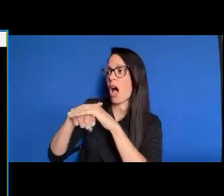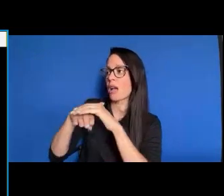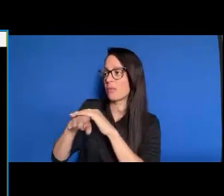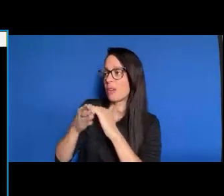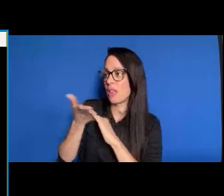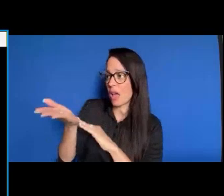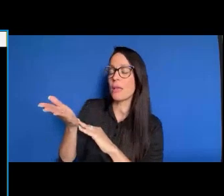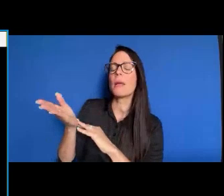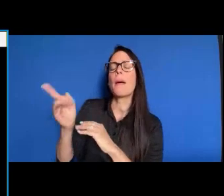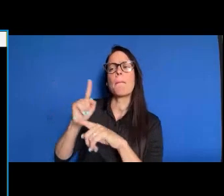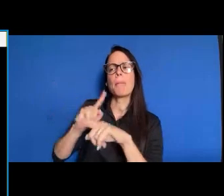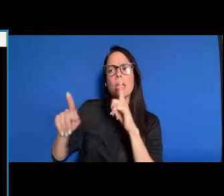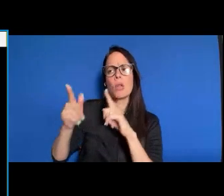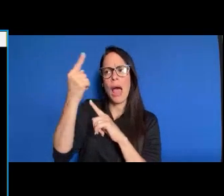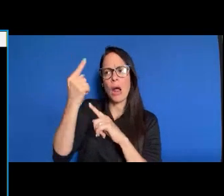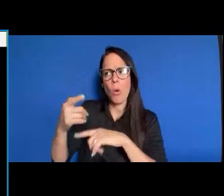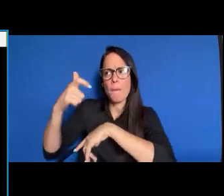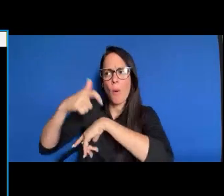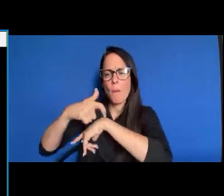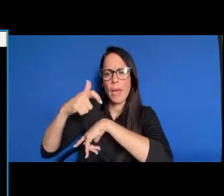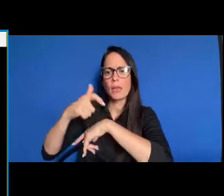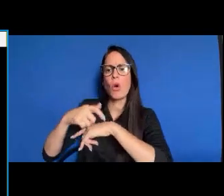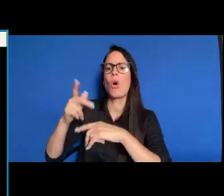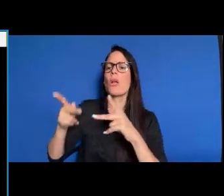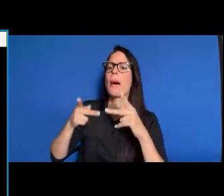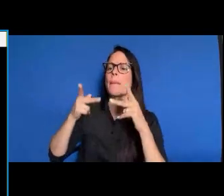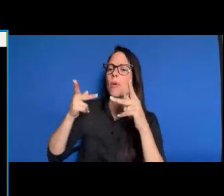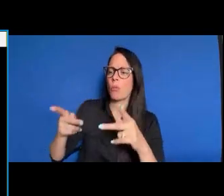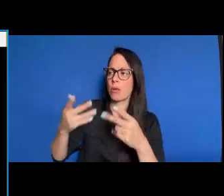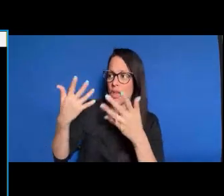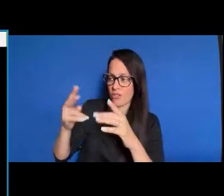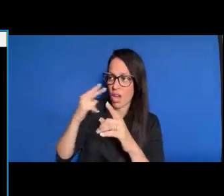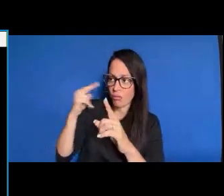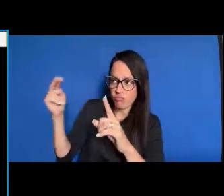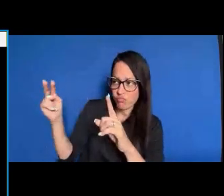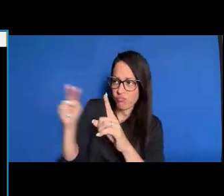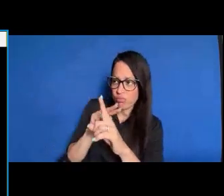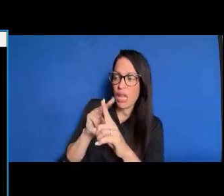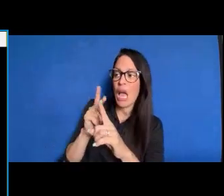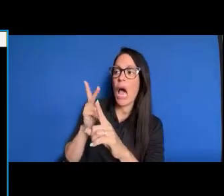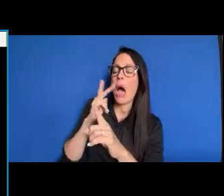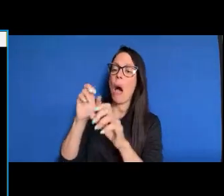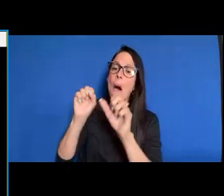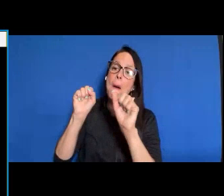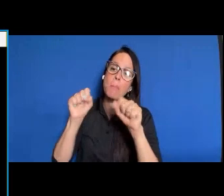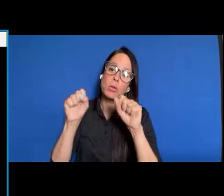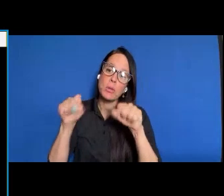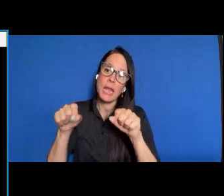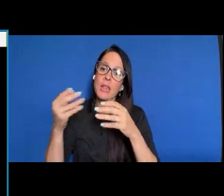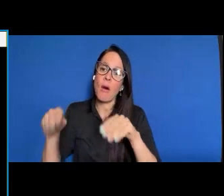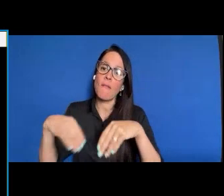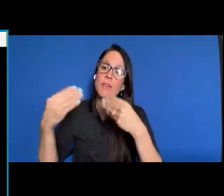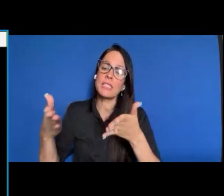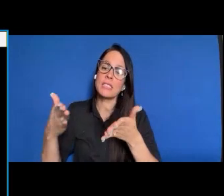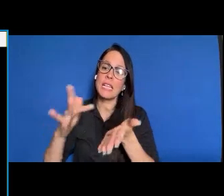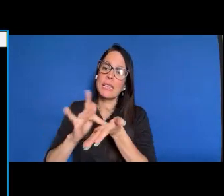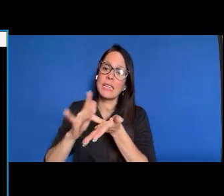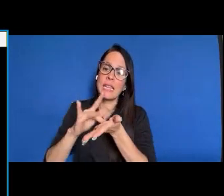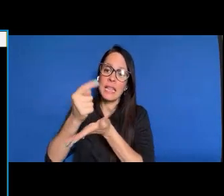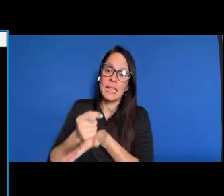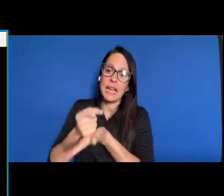momento alguna propuesta está o contempló la posibilidad de ofrecer tratamiento asistido con medicación dentro de las cárceles, o eso no